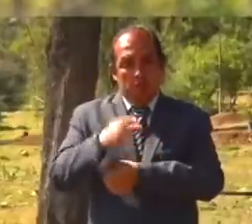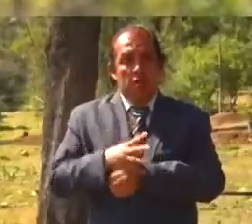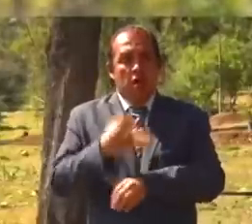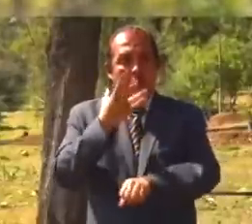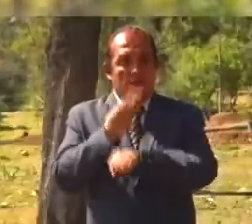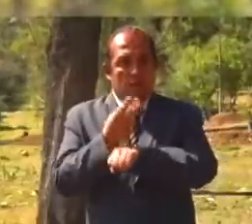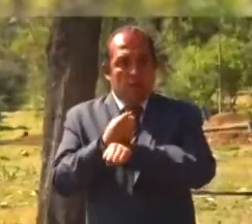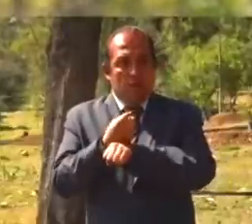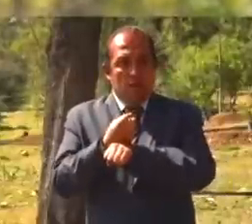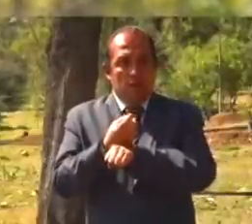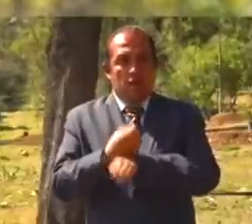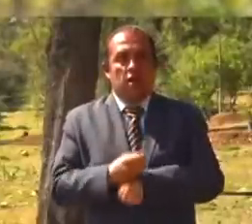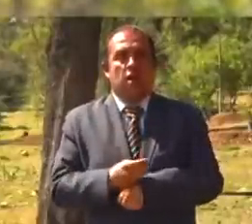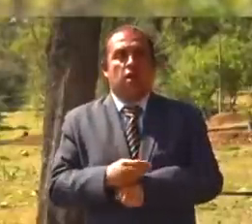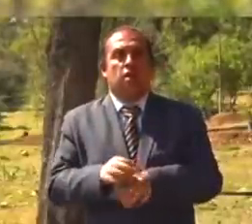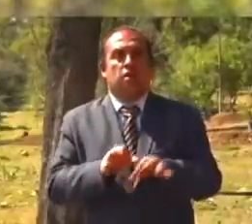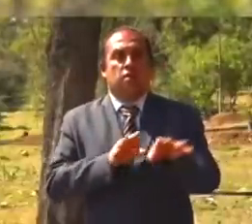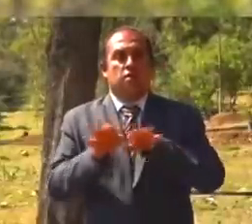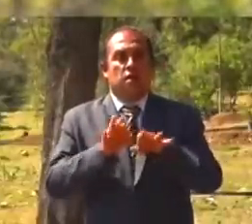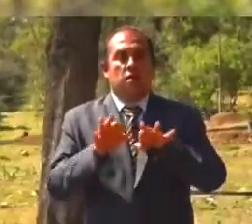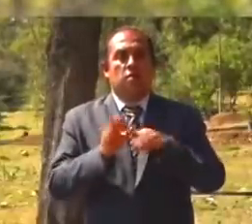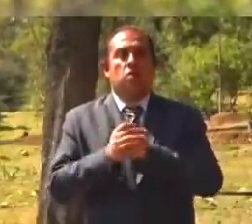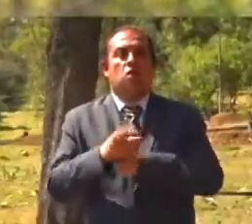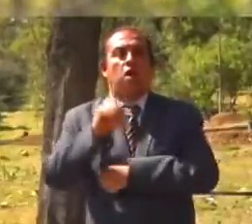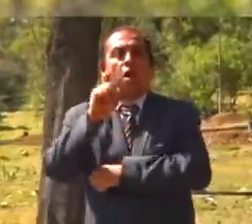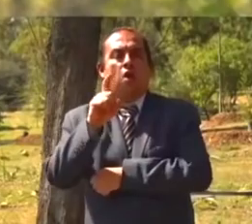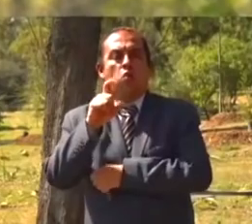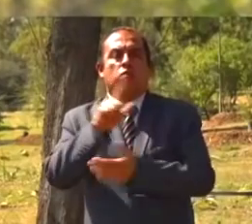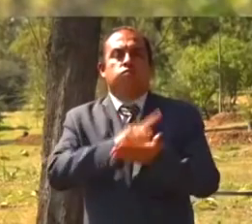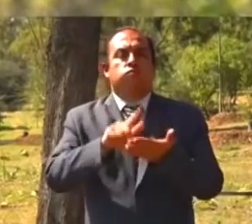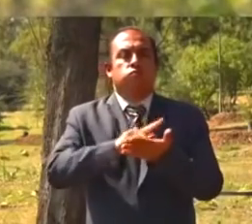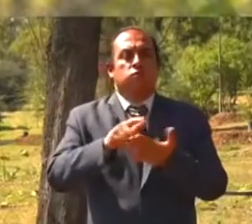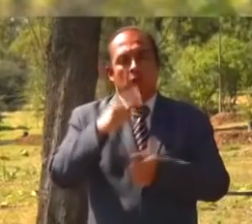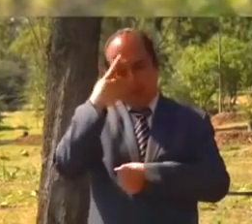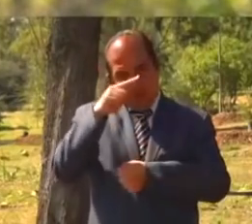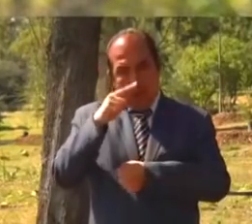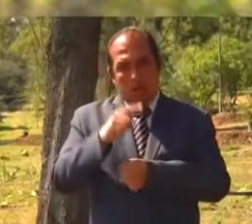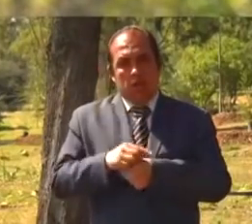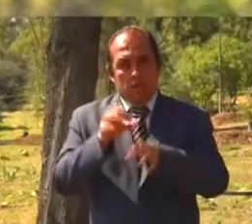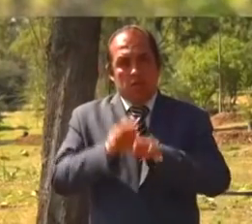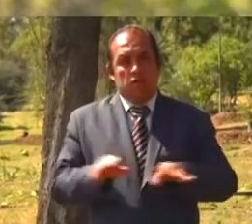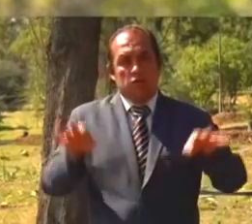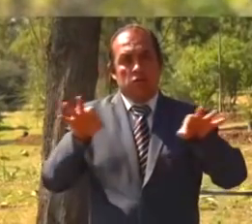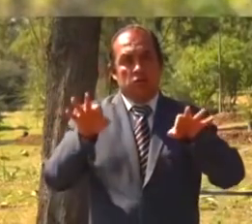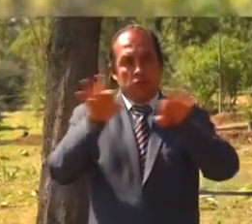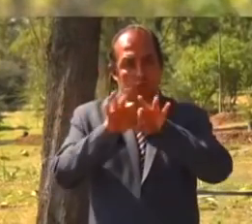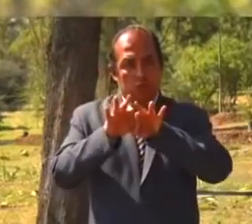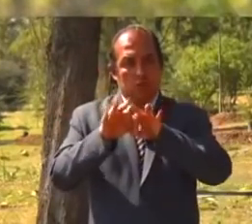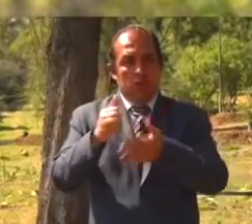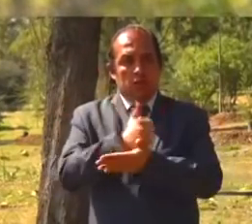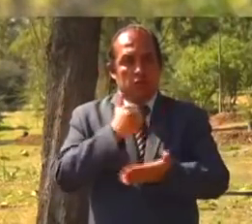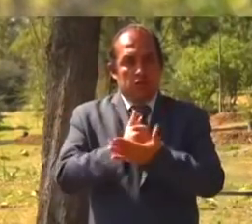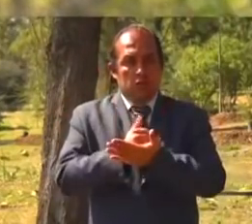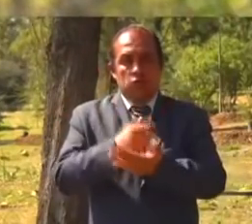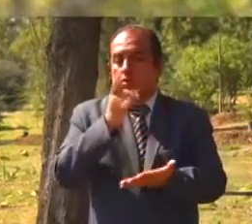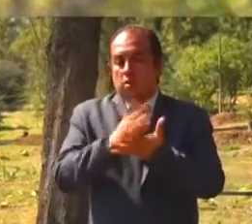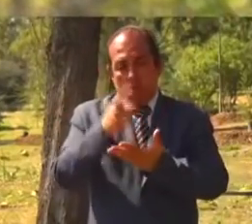esta función hídrica que tiene la 3ª sección del bosque de Chapultepec, que es fundamental para toda la ciudad. No solamente